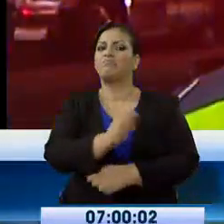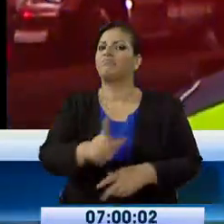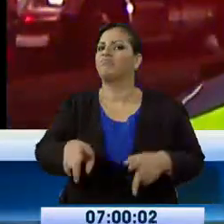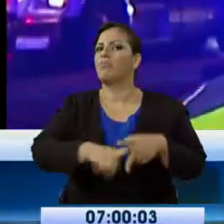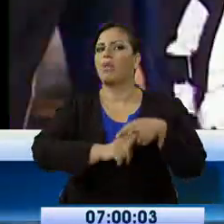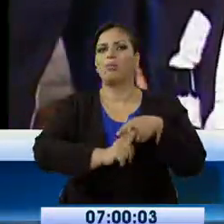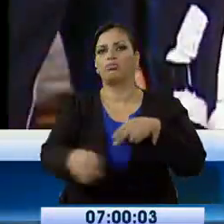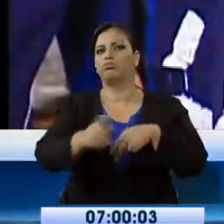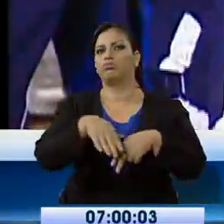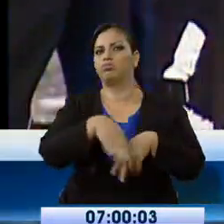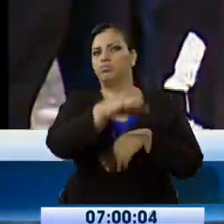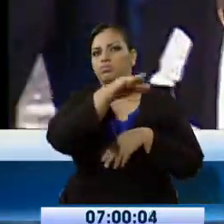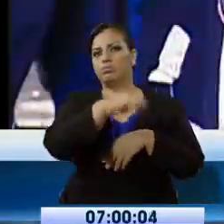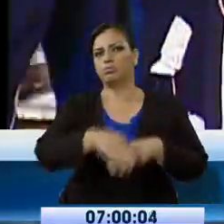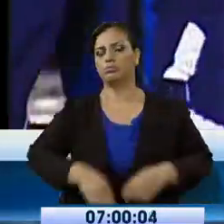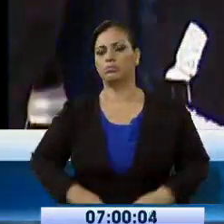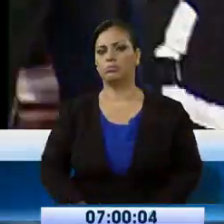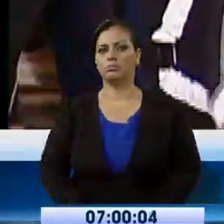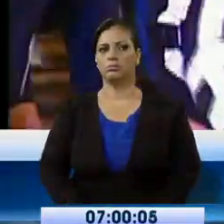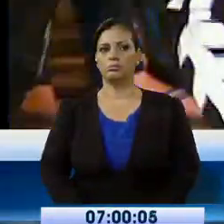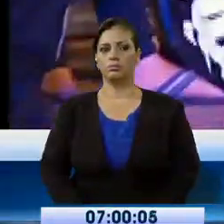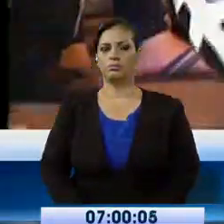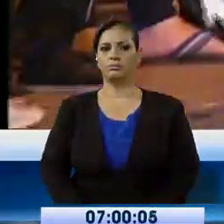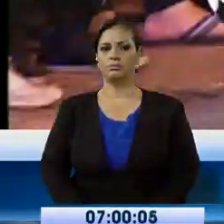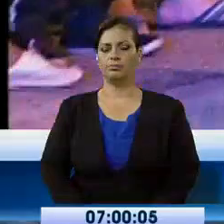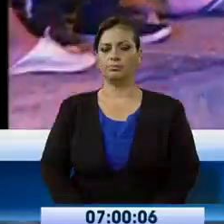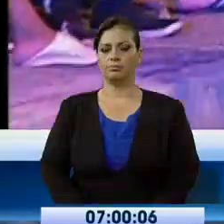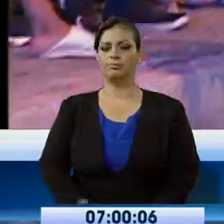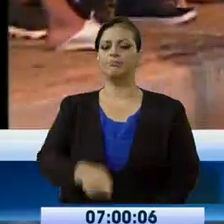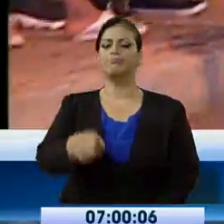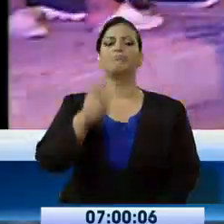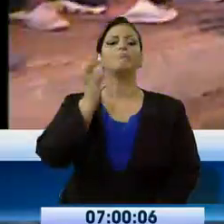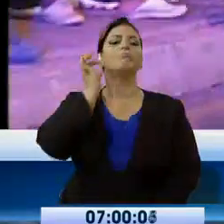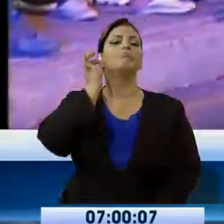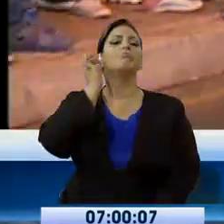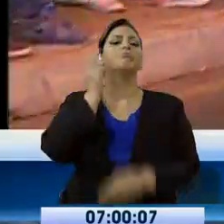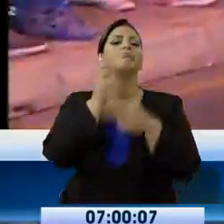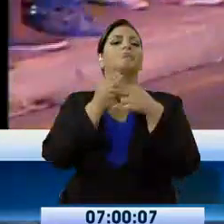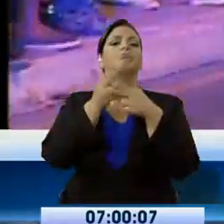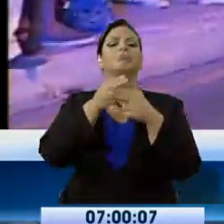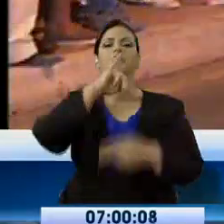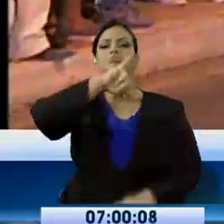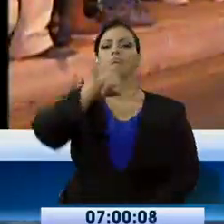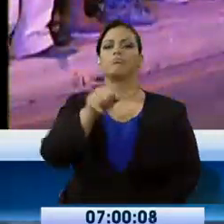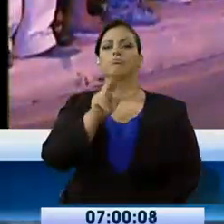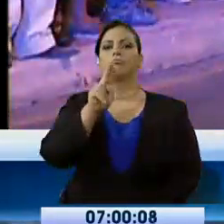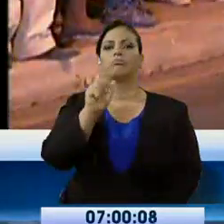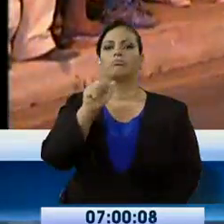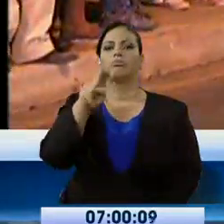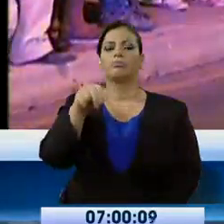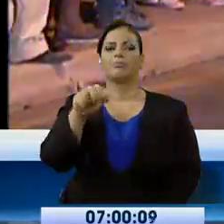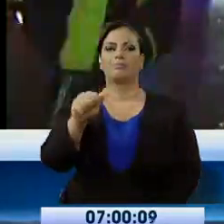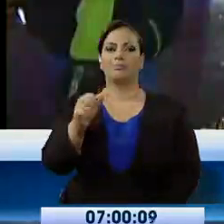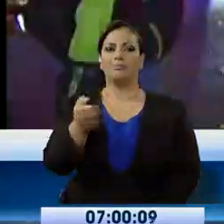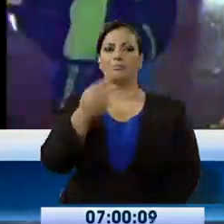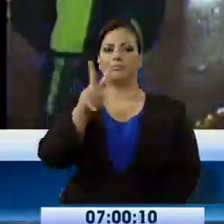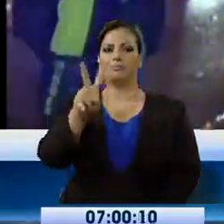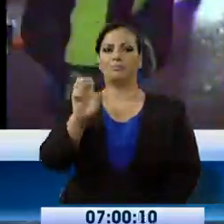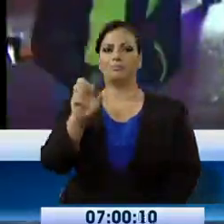de novedades. La víctima mortal fue identificada como Juana Vera Pisa, de 53